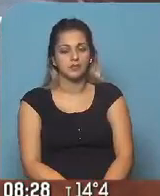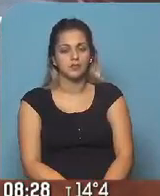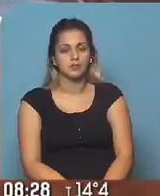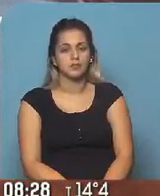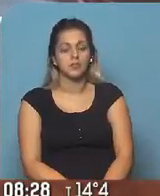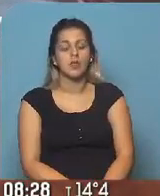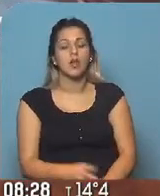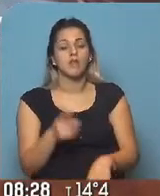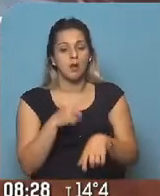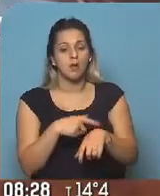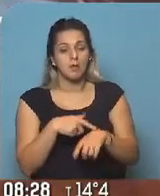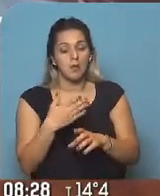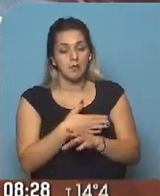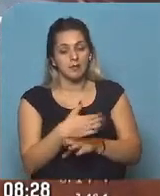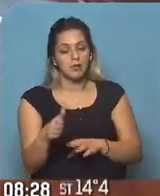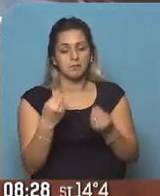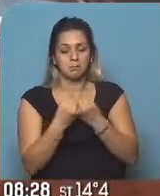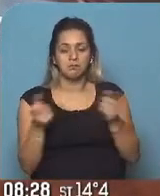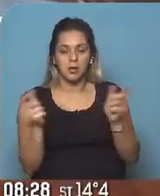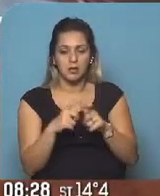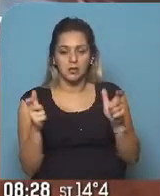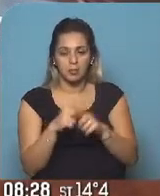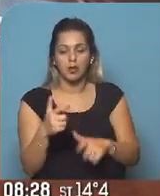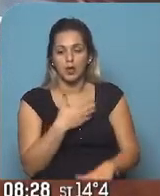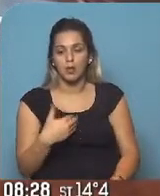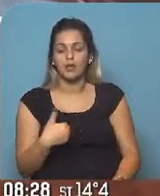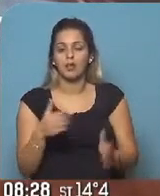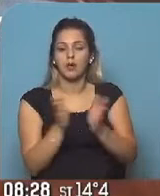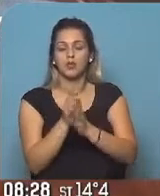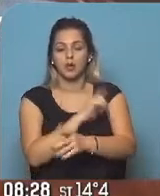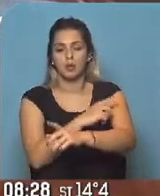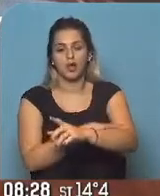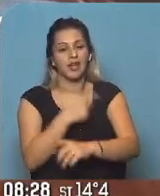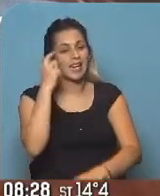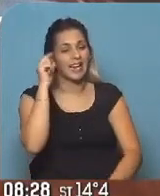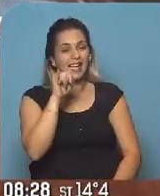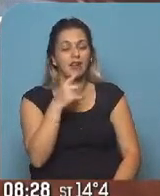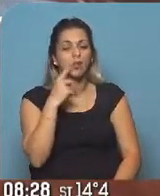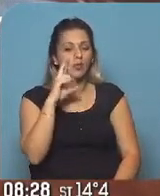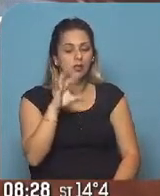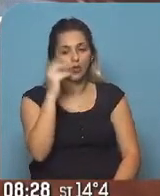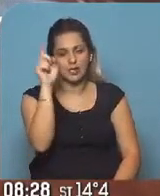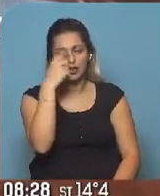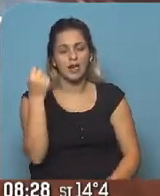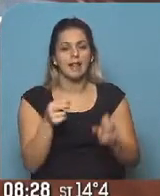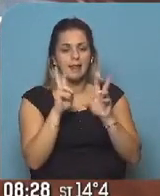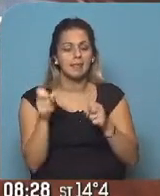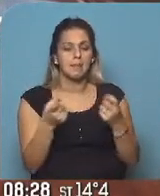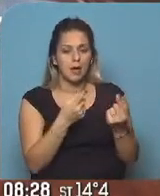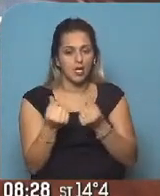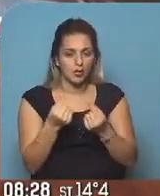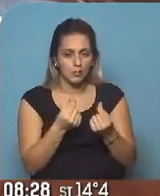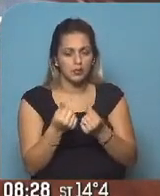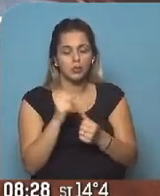Estamos atravesando unos días donde hay muchas reuniones de gobernadores con el Poder Ejecutivo Nacional. El tema son los números, el tema son el presupuesto para